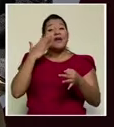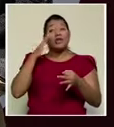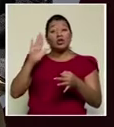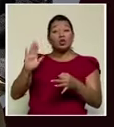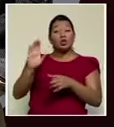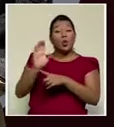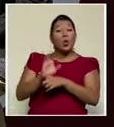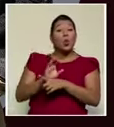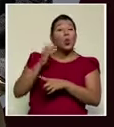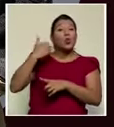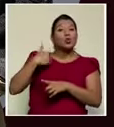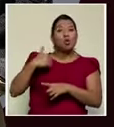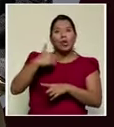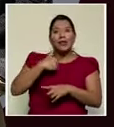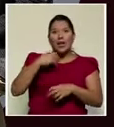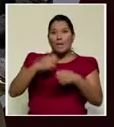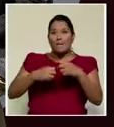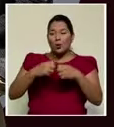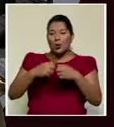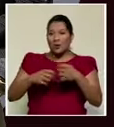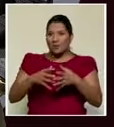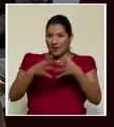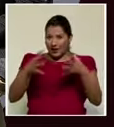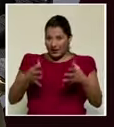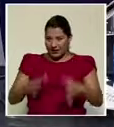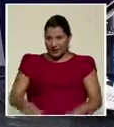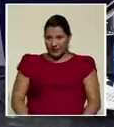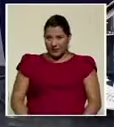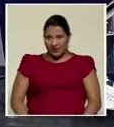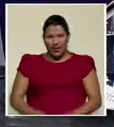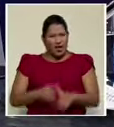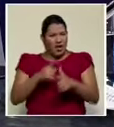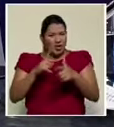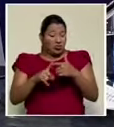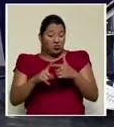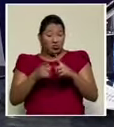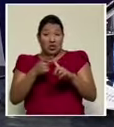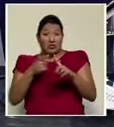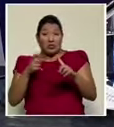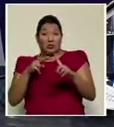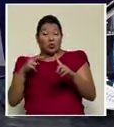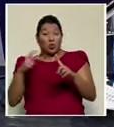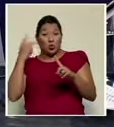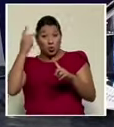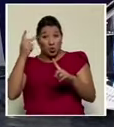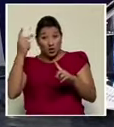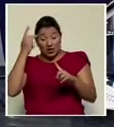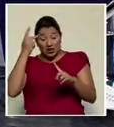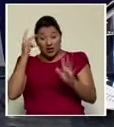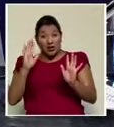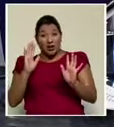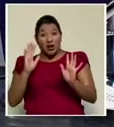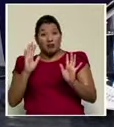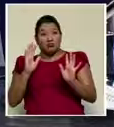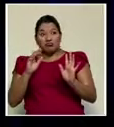un problema enorme. Entonces se exonera, digamos, en términos políticos, y la circunstancia queda en el ámbito